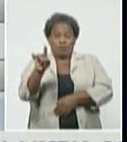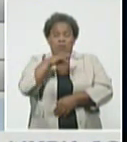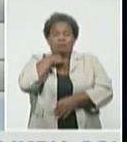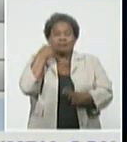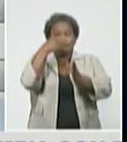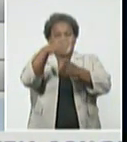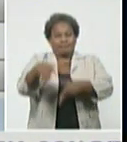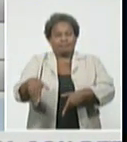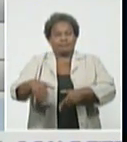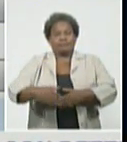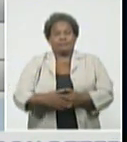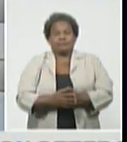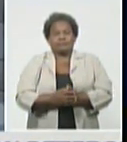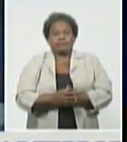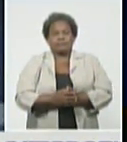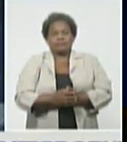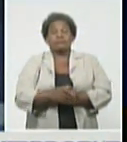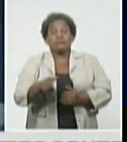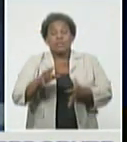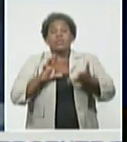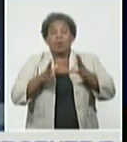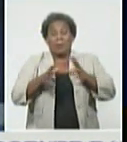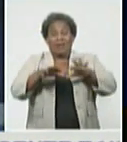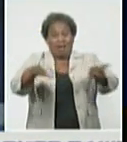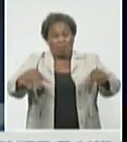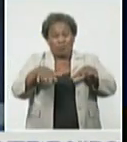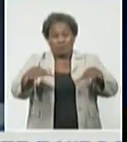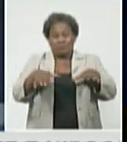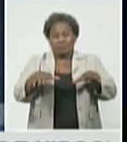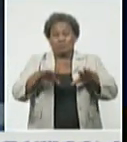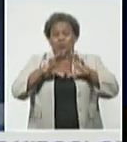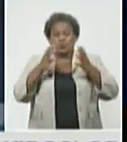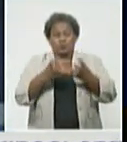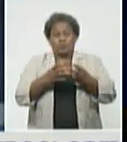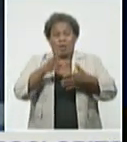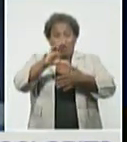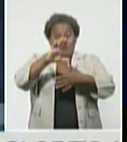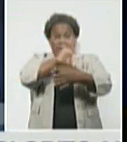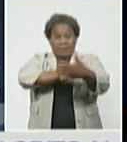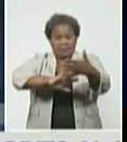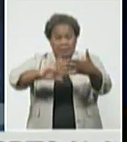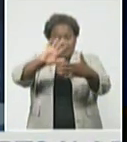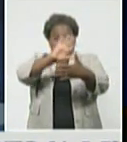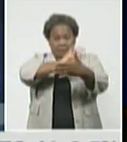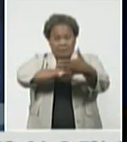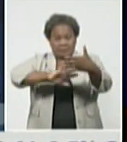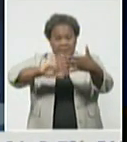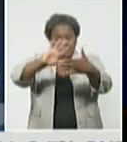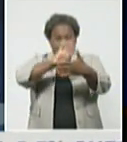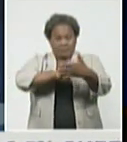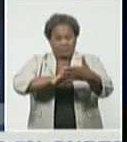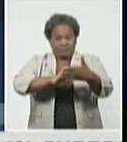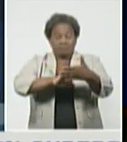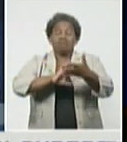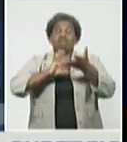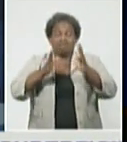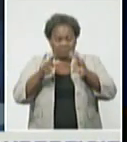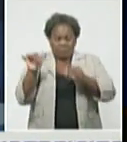3,99%. Complejo el mundo. La región de las Américas, no menos